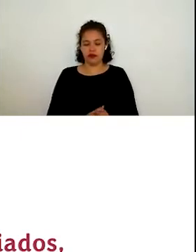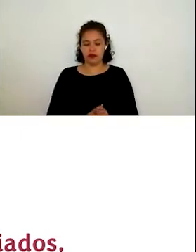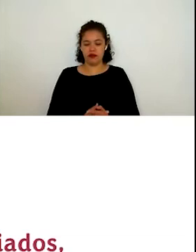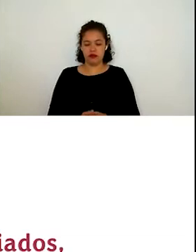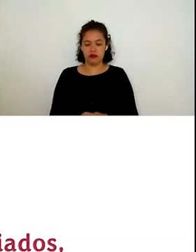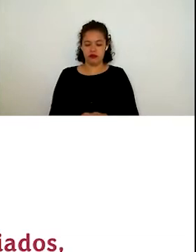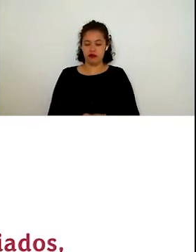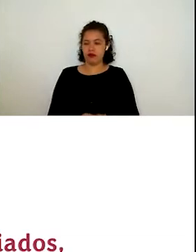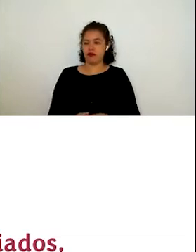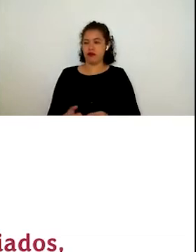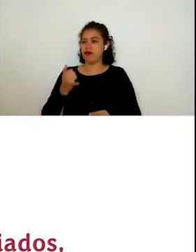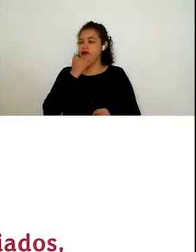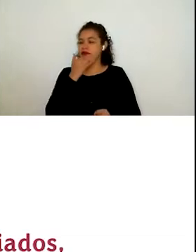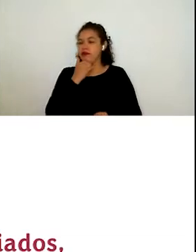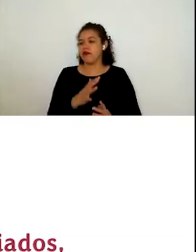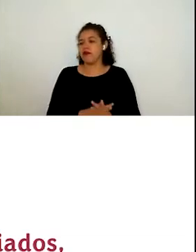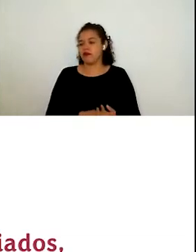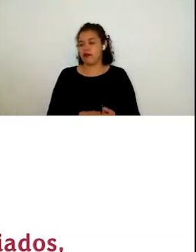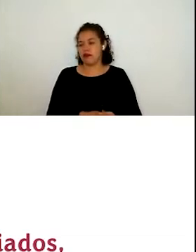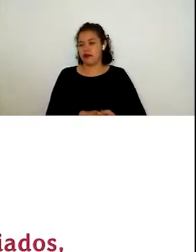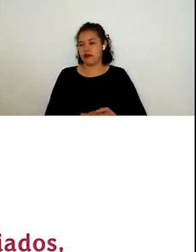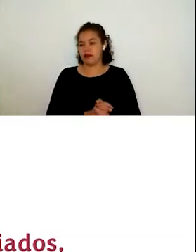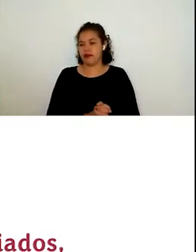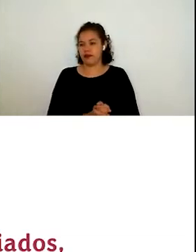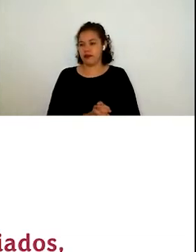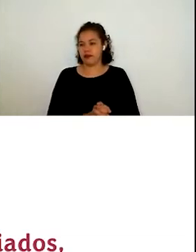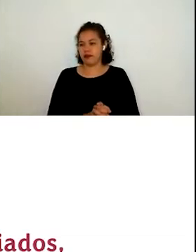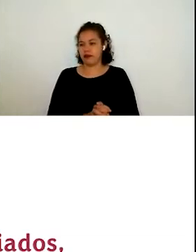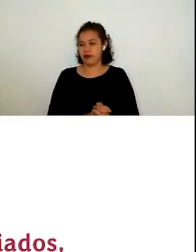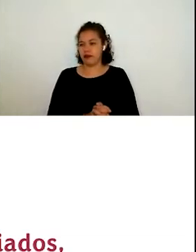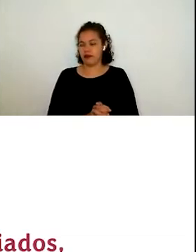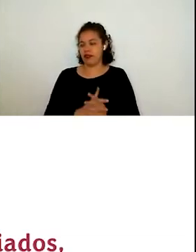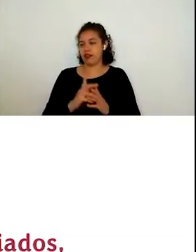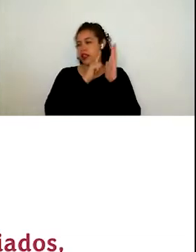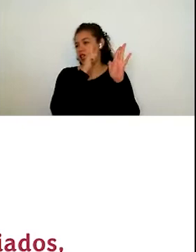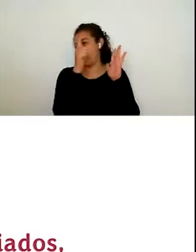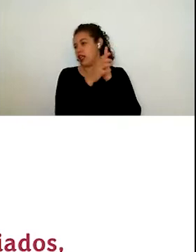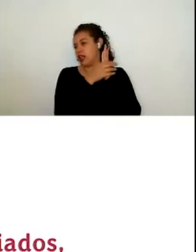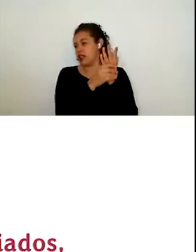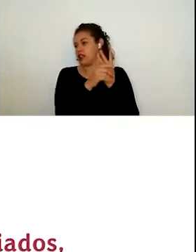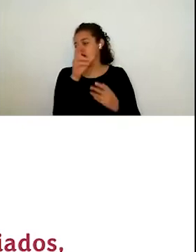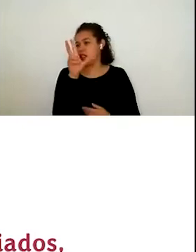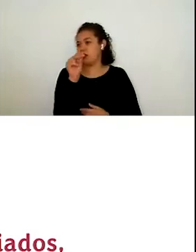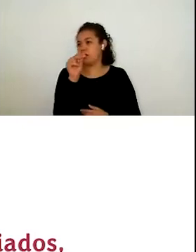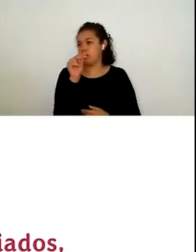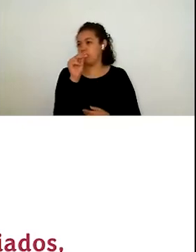Perdón, tampoco está definido en la ley en sí como